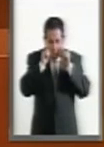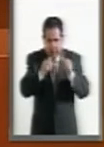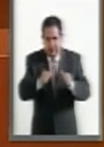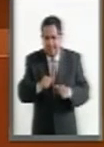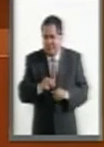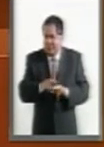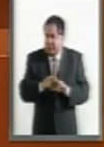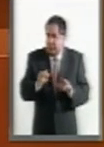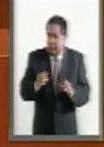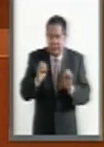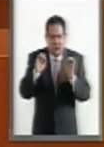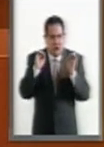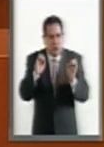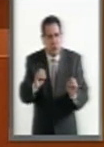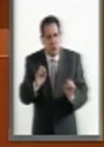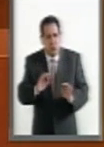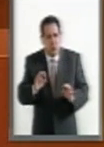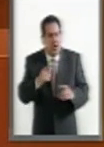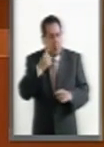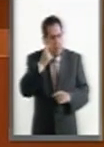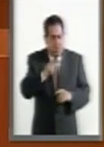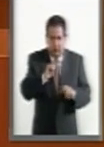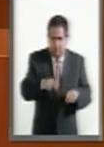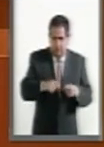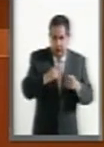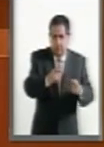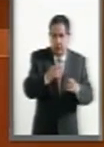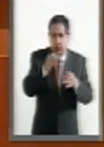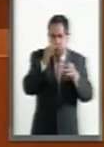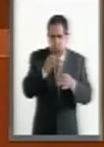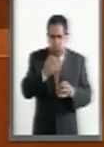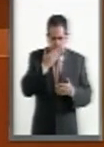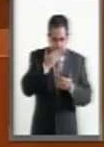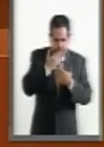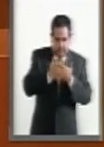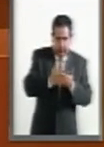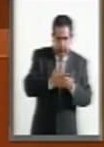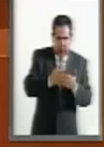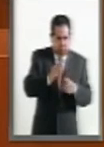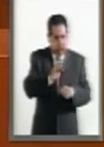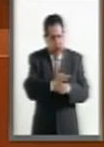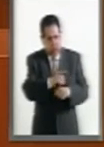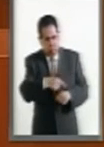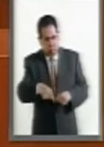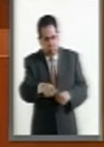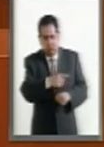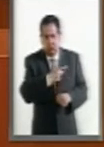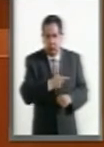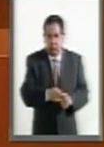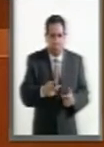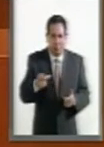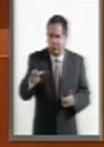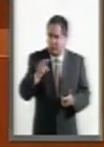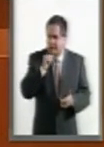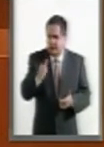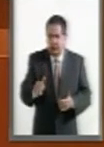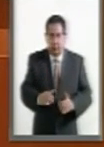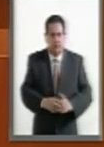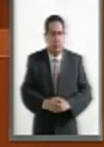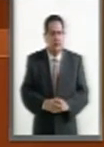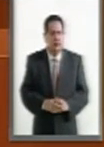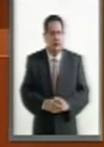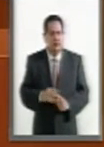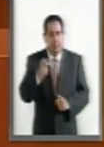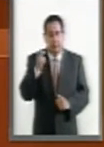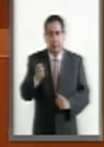atención necesaria para realmente darle protección a los que menos tienen. Esto